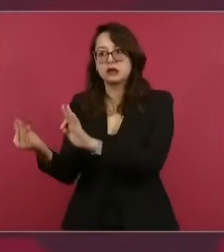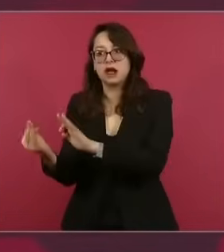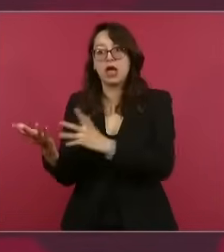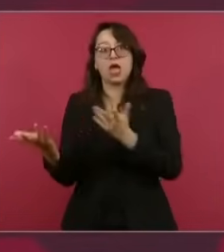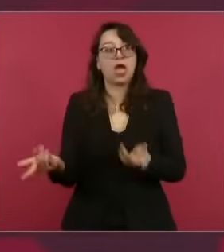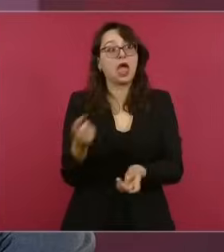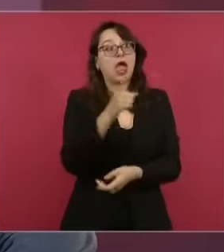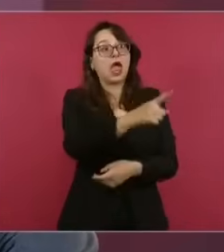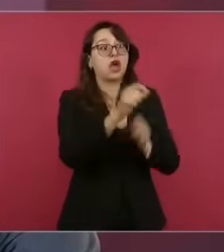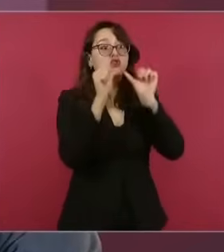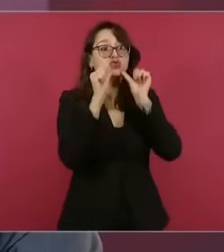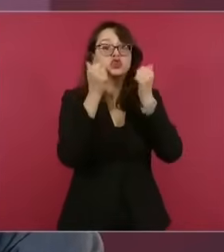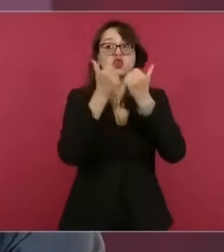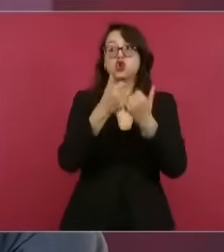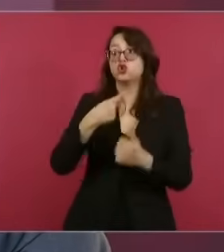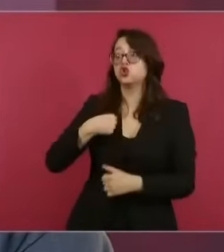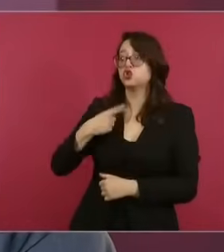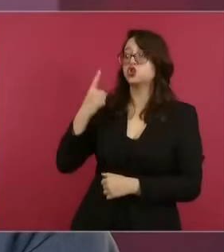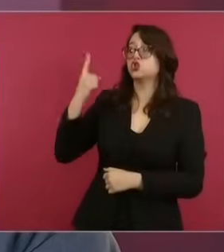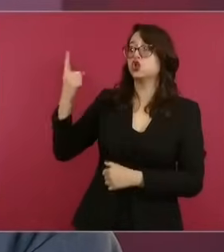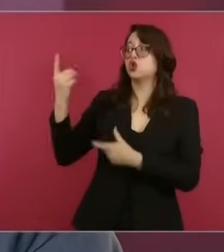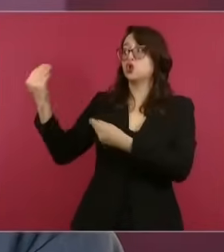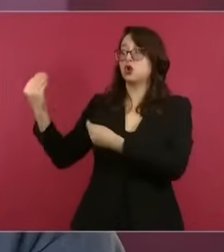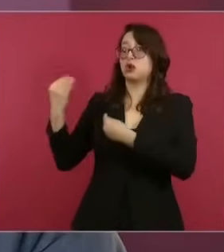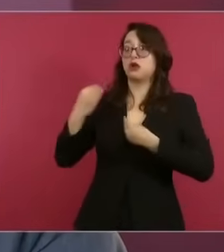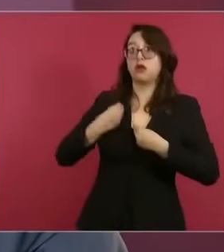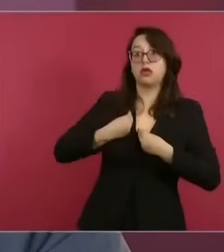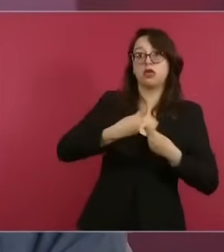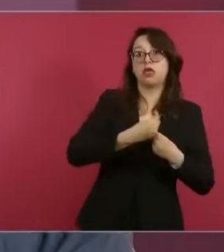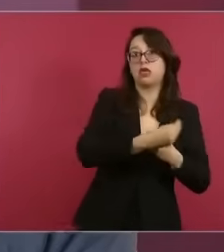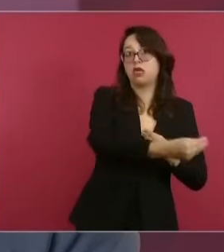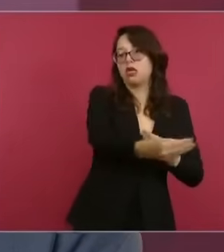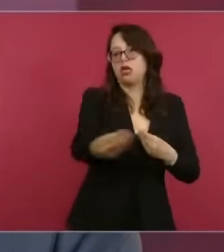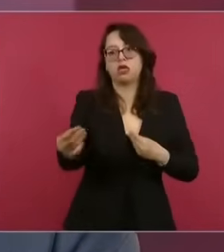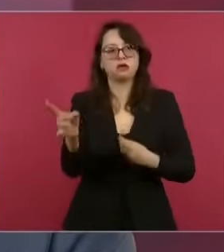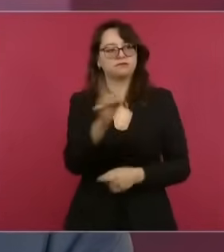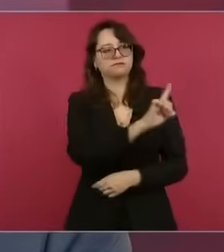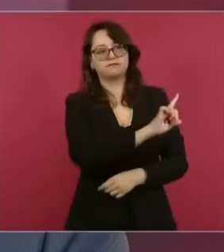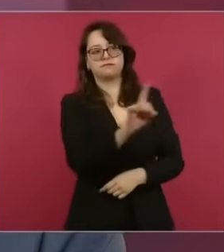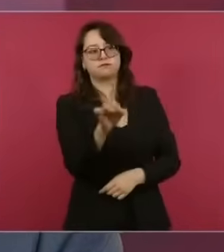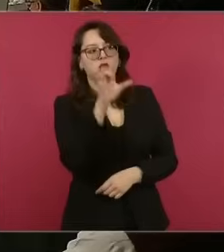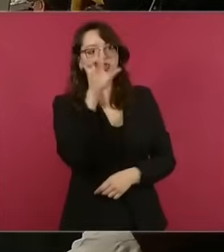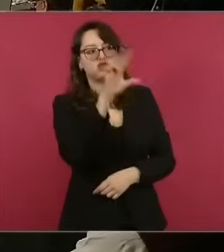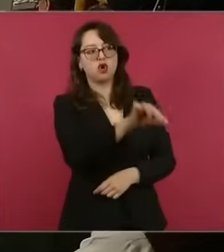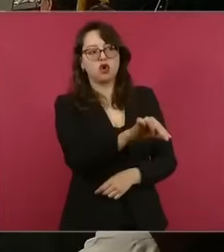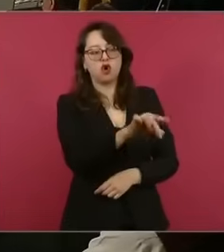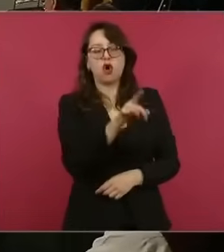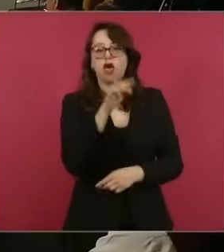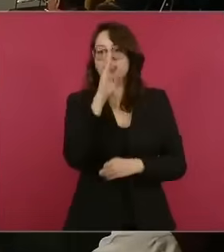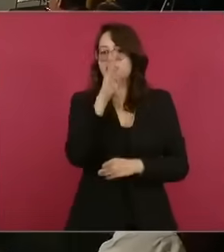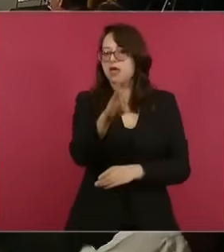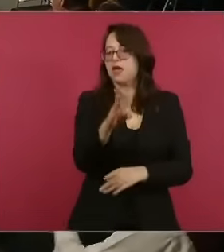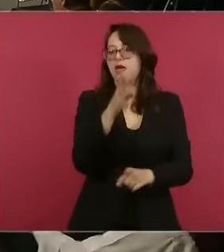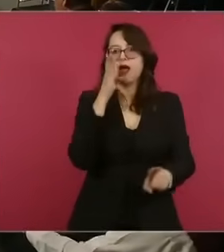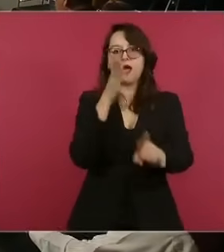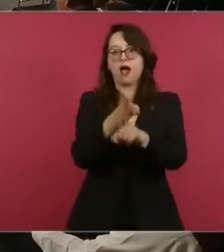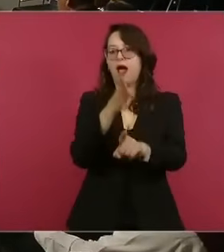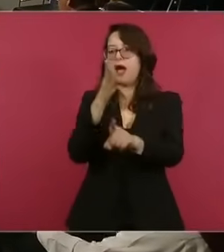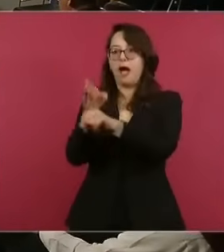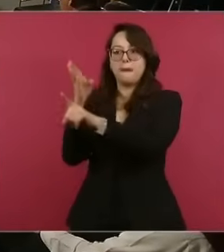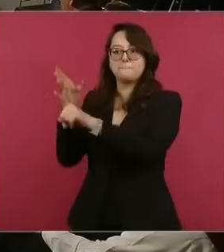directa. Se va a ir casa por casa. Esto para toda la